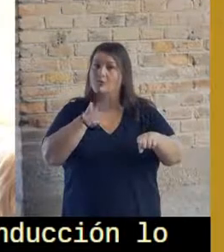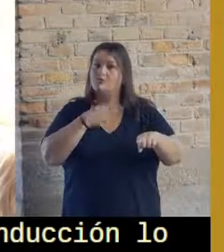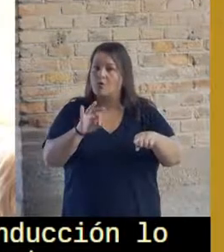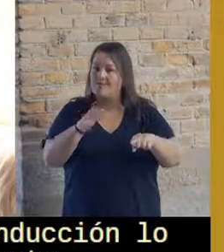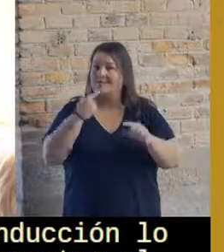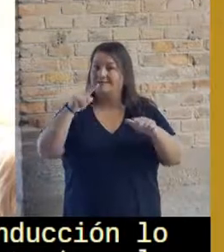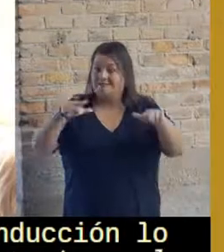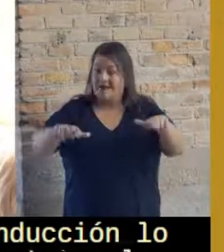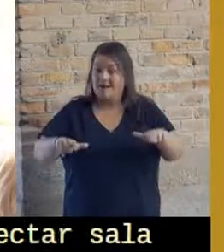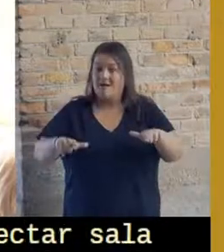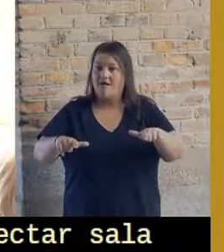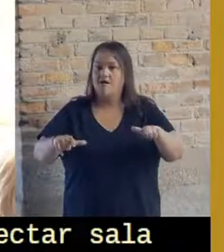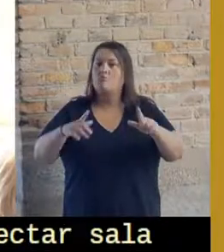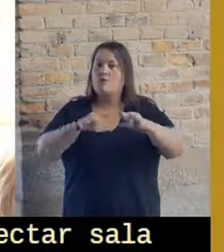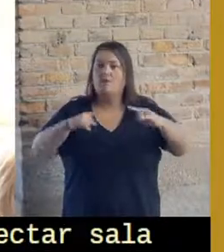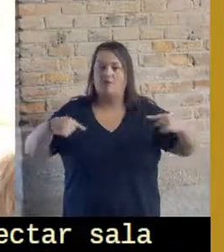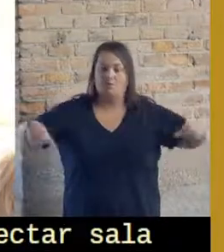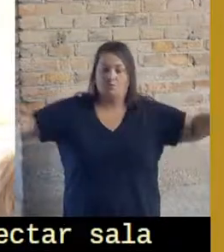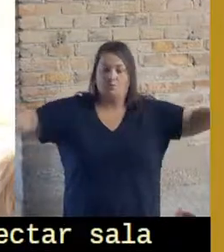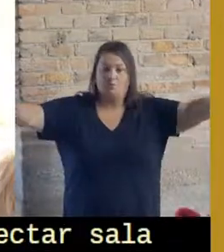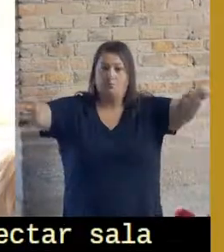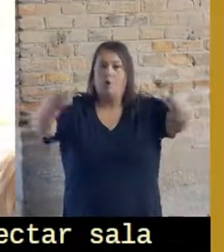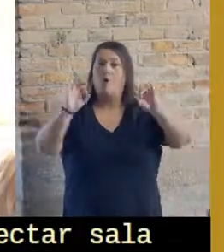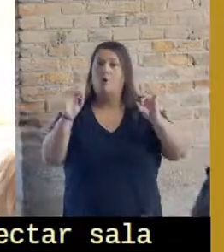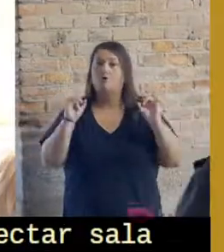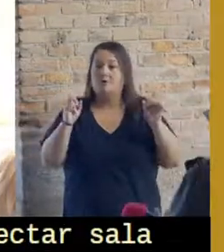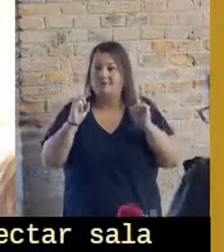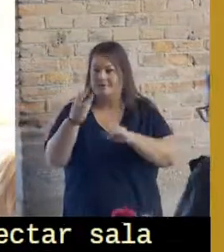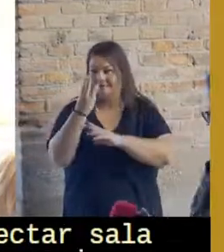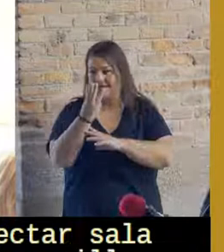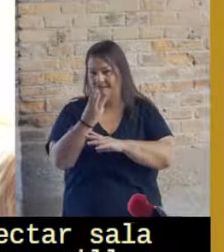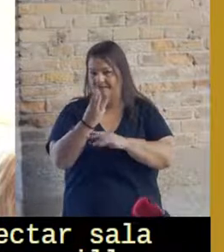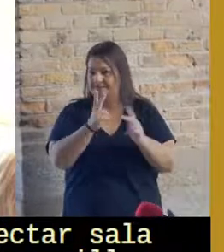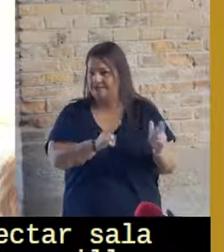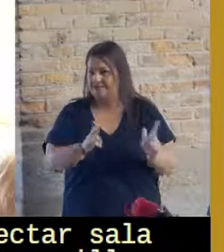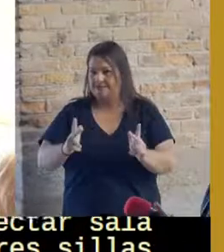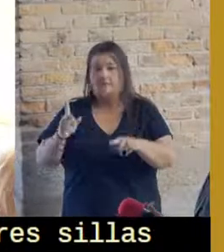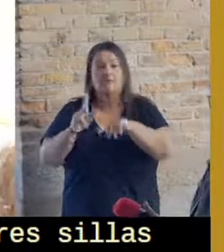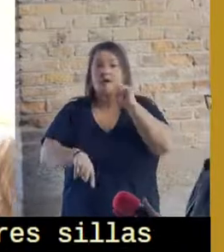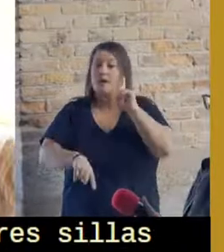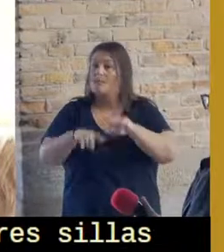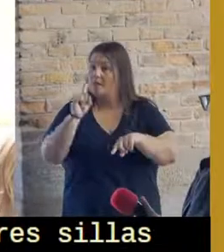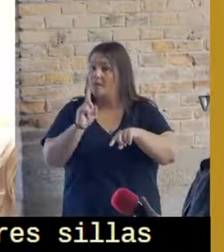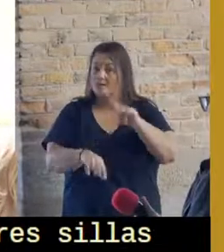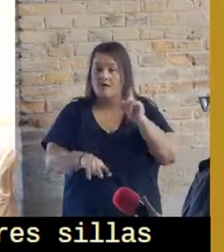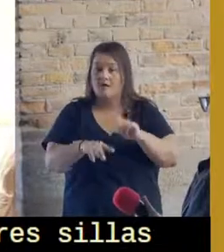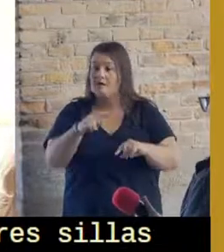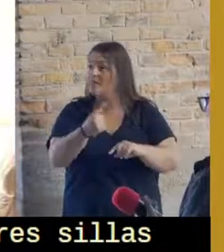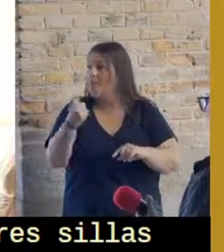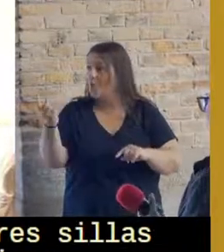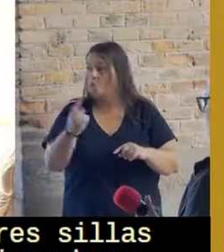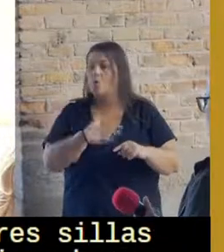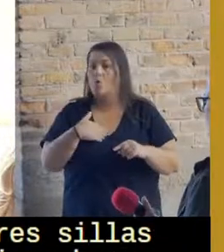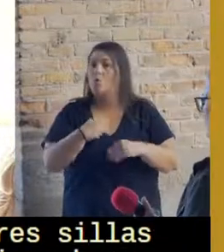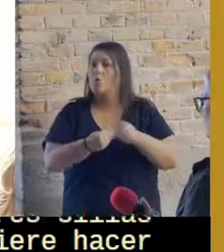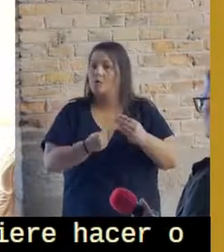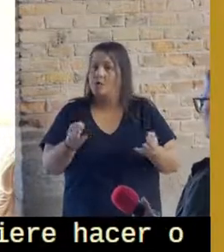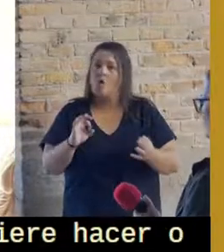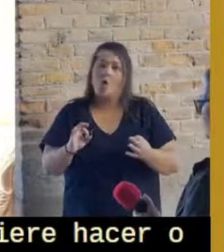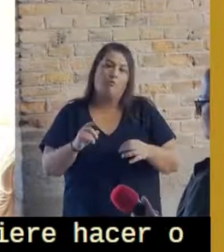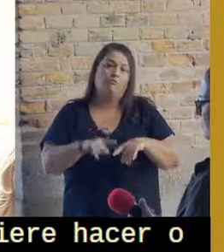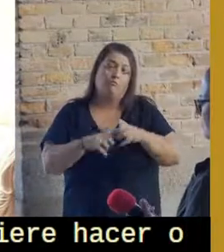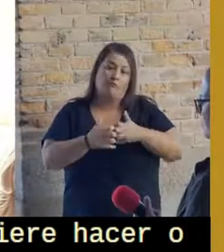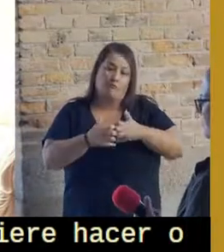ejemplo en esta sala toda la sala oes sencillamente se pueden hacer tres sillas Eso ya depende de crecimiento lo que quiere hacer o lo que es